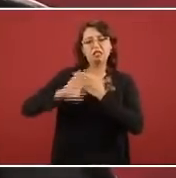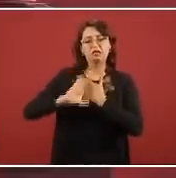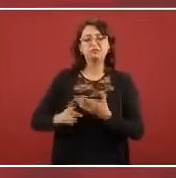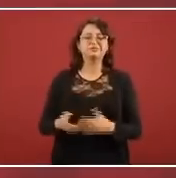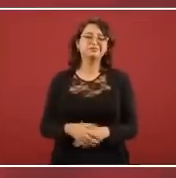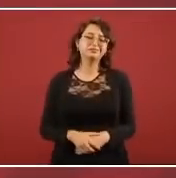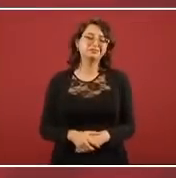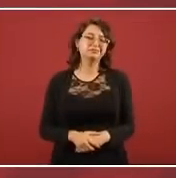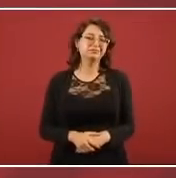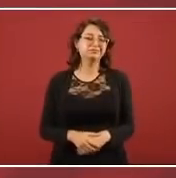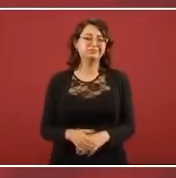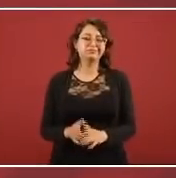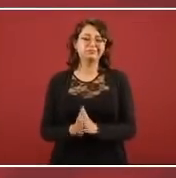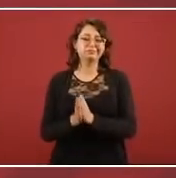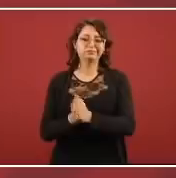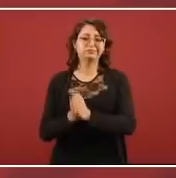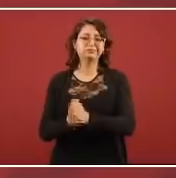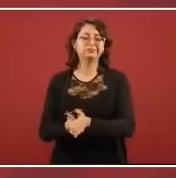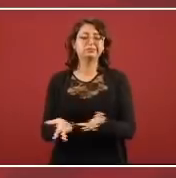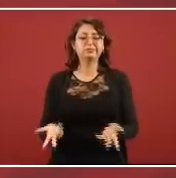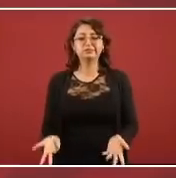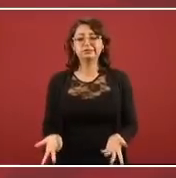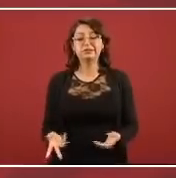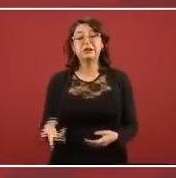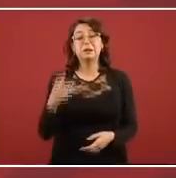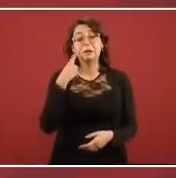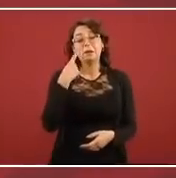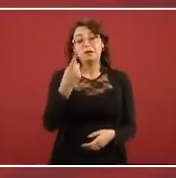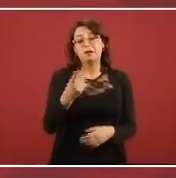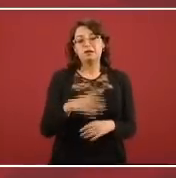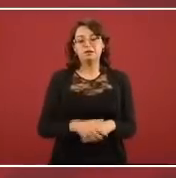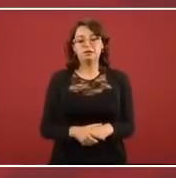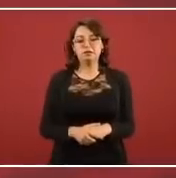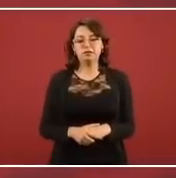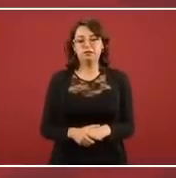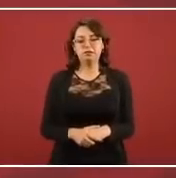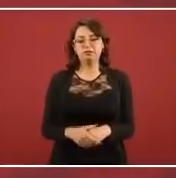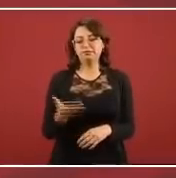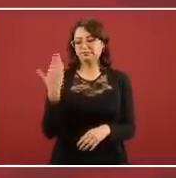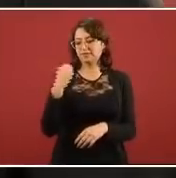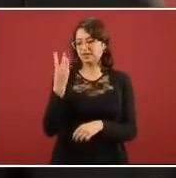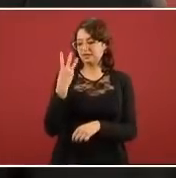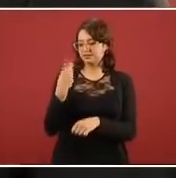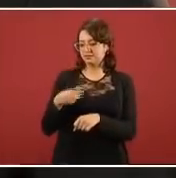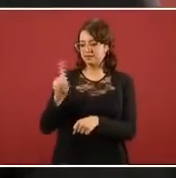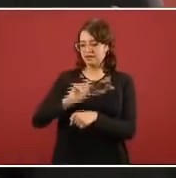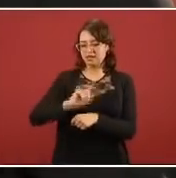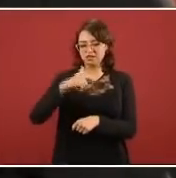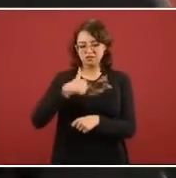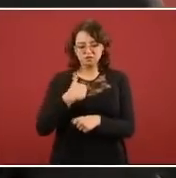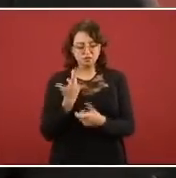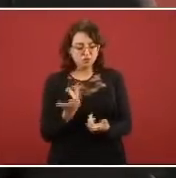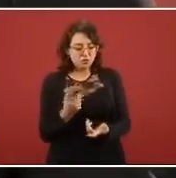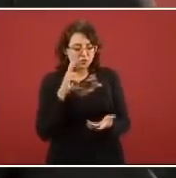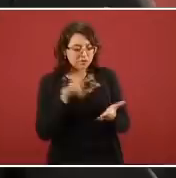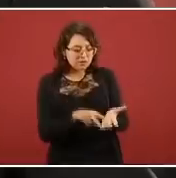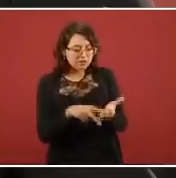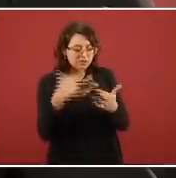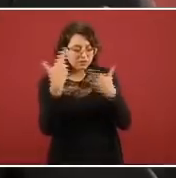Acabo de ver hace dos o tres días un análisis. Sí, soy el personaje más calumniado